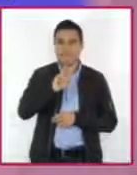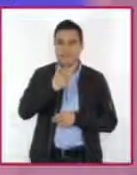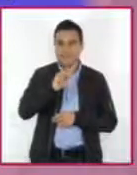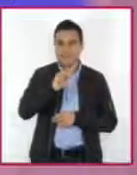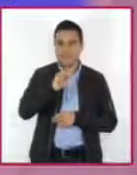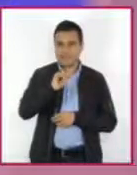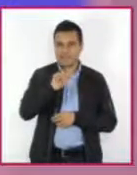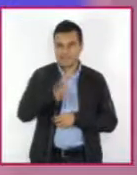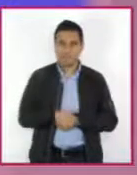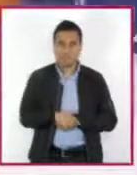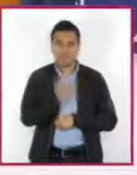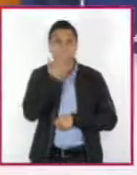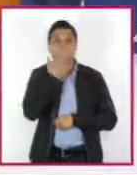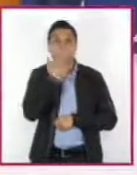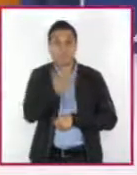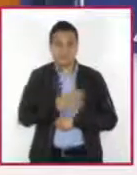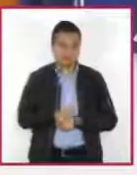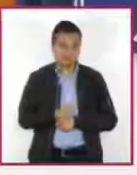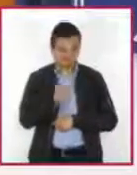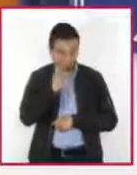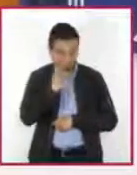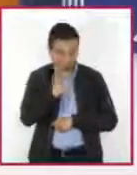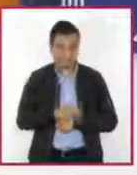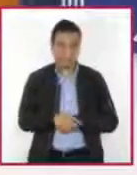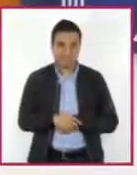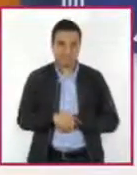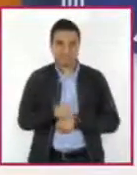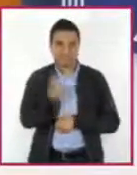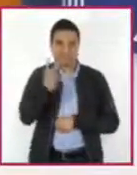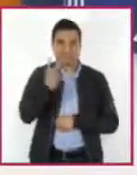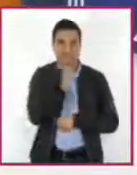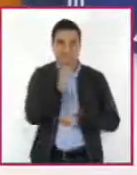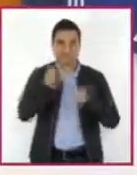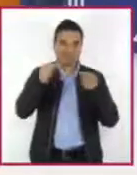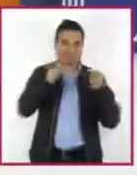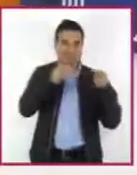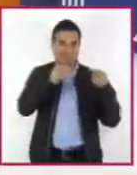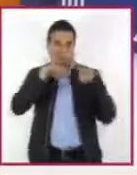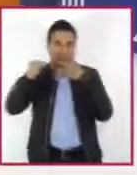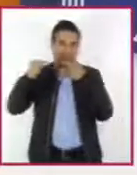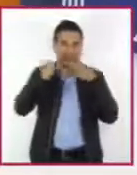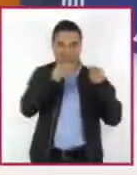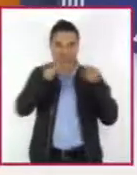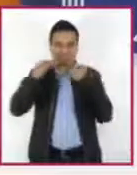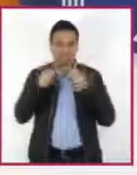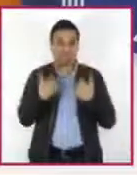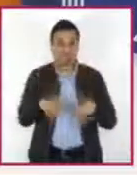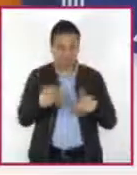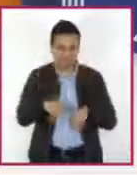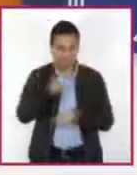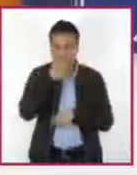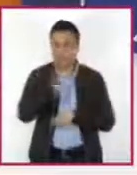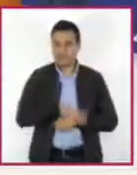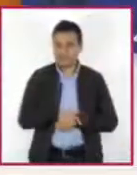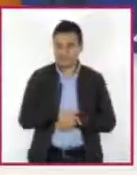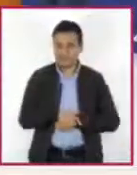Están muy fuertes los dos equipos, ¿eh? Tienen buena competencia. A ver, va, va, va.